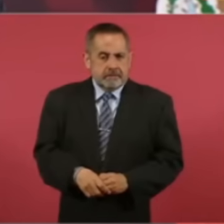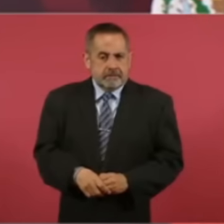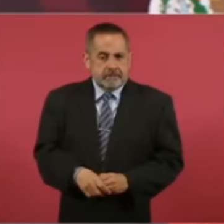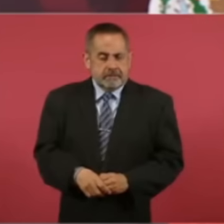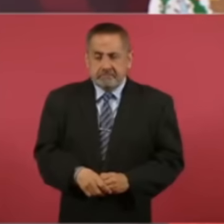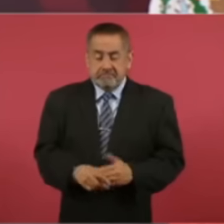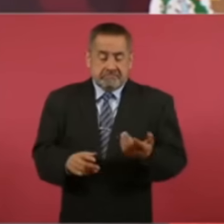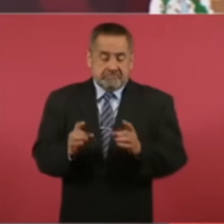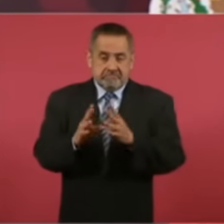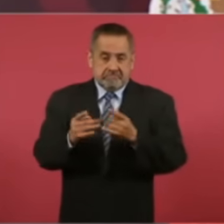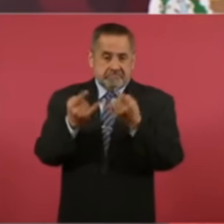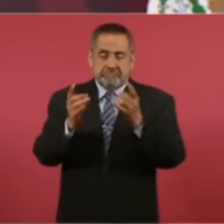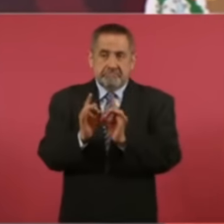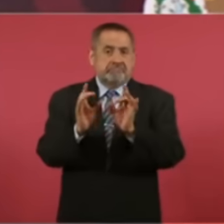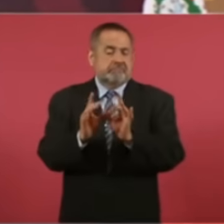momentos, ¿no?,